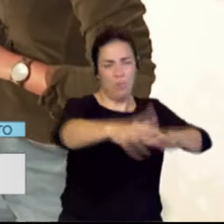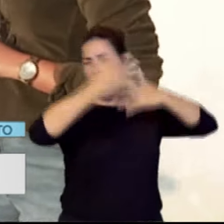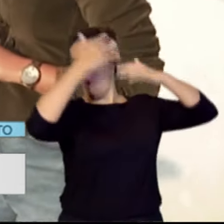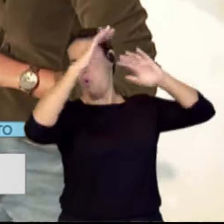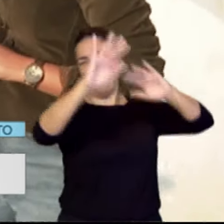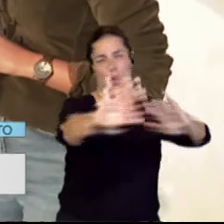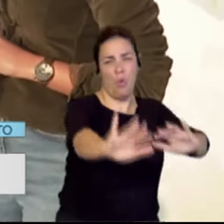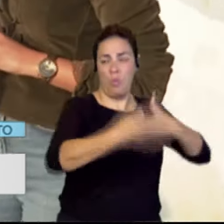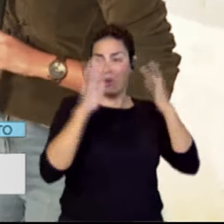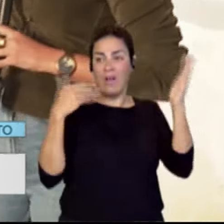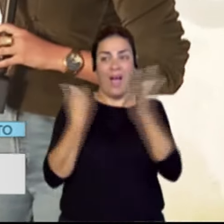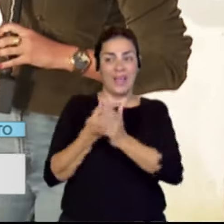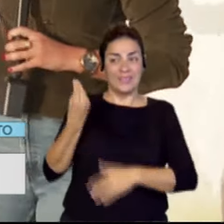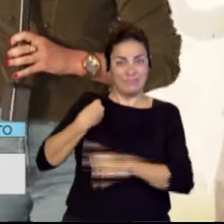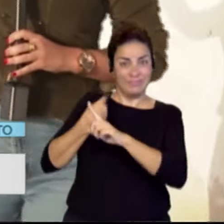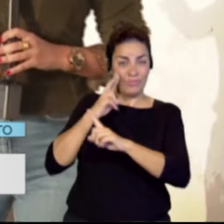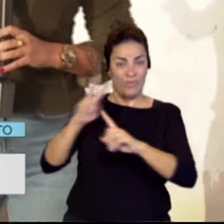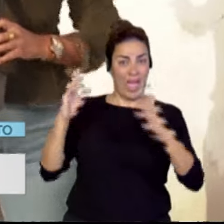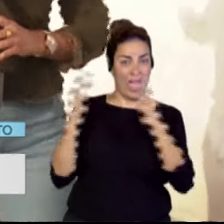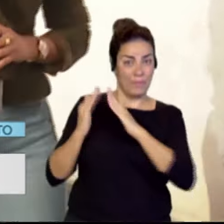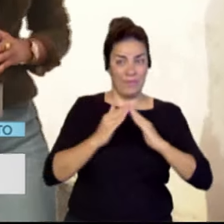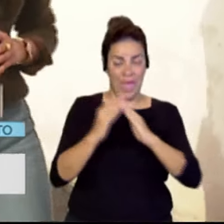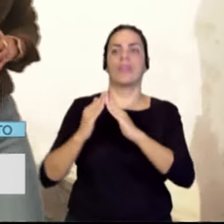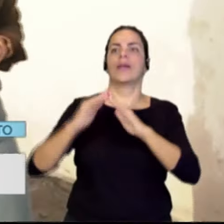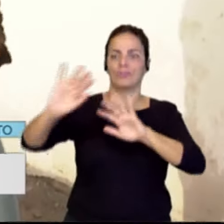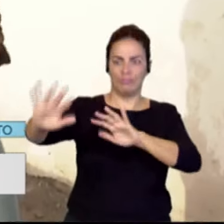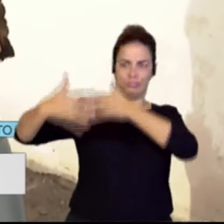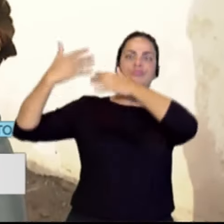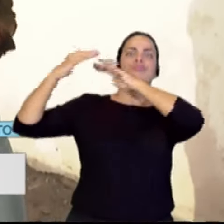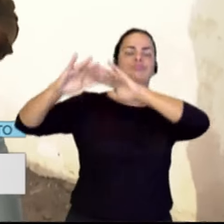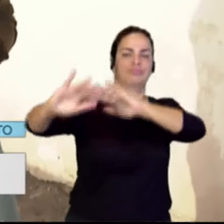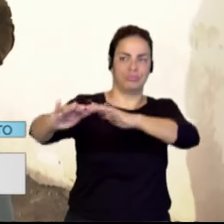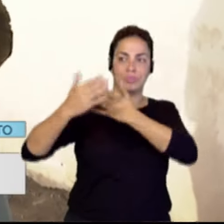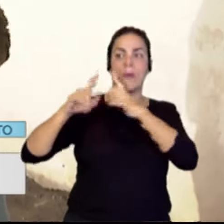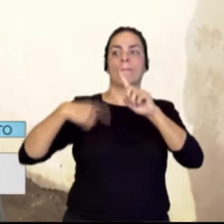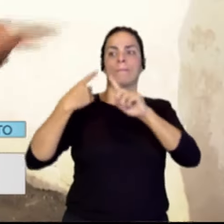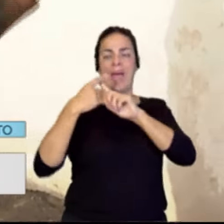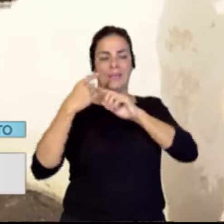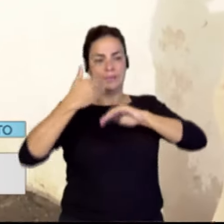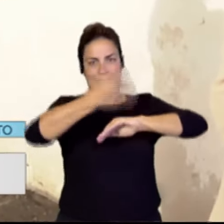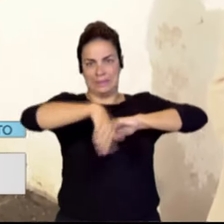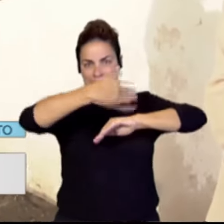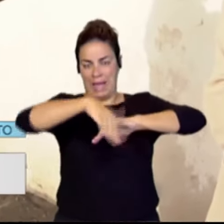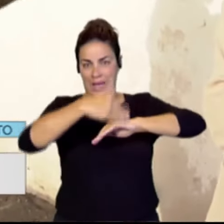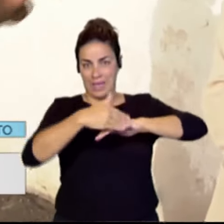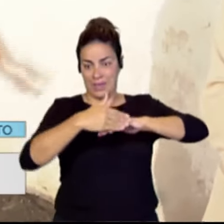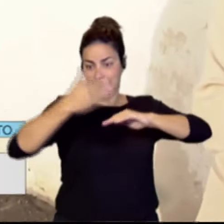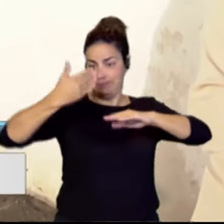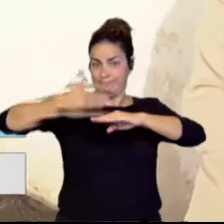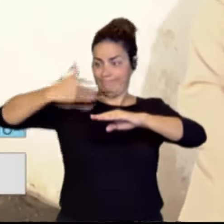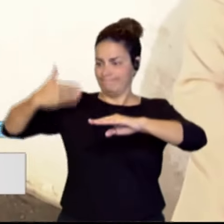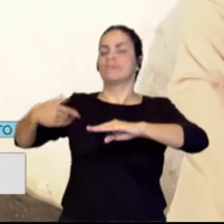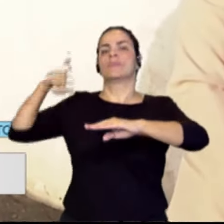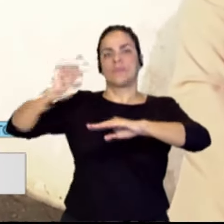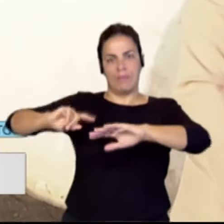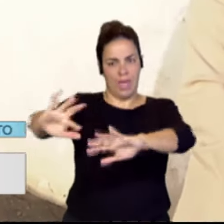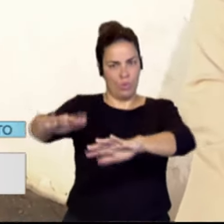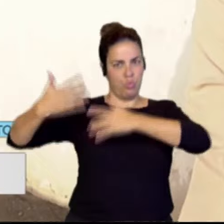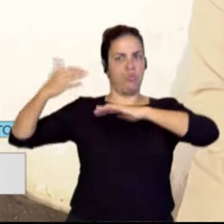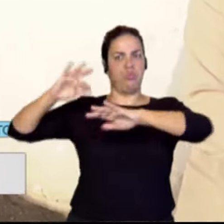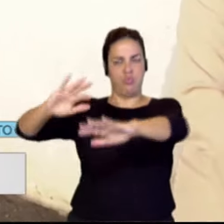llegando hasta estas viviendas que se encuentran al lado de la costa y también hasta todas esas calles de esta parte trasera de las